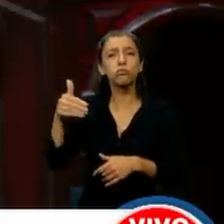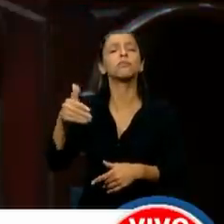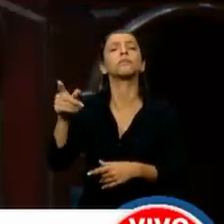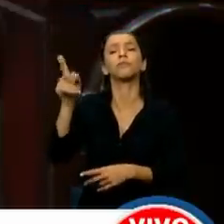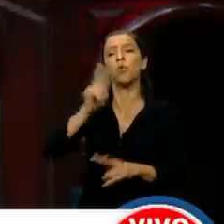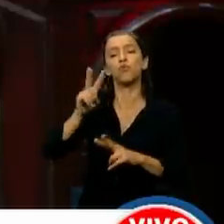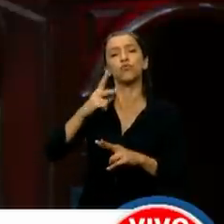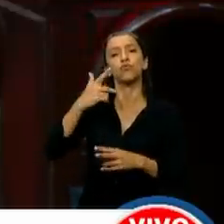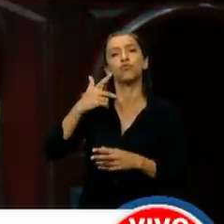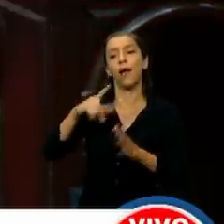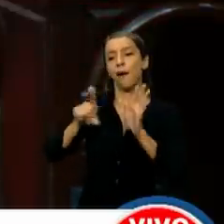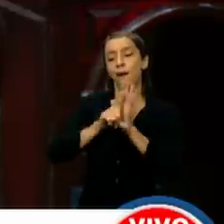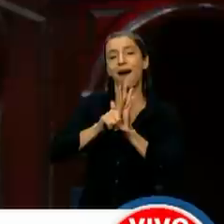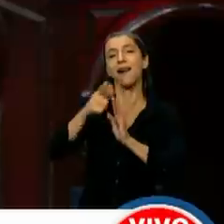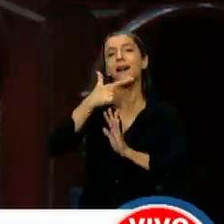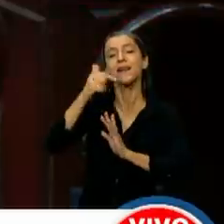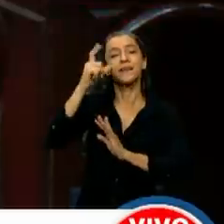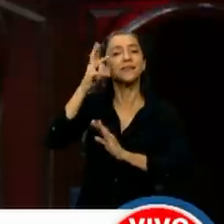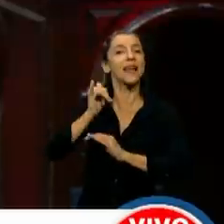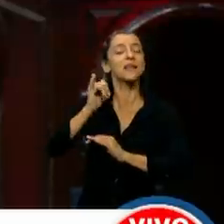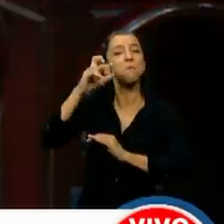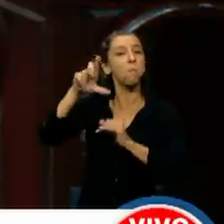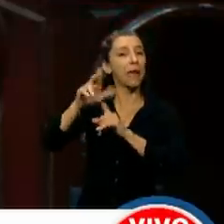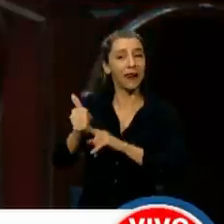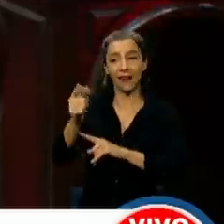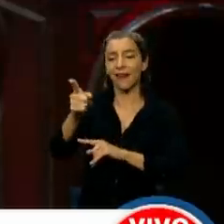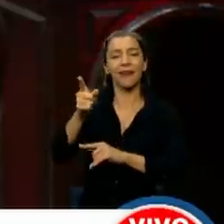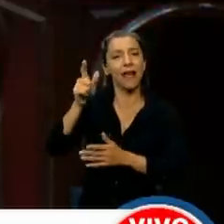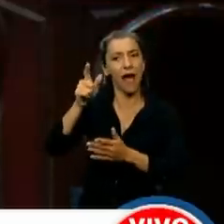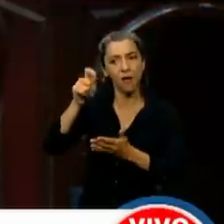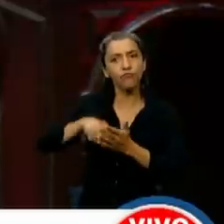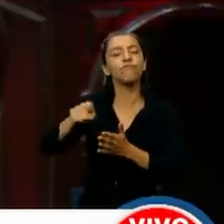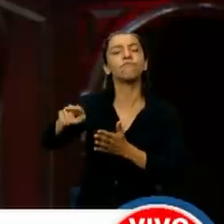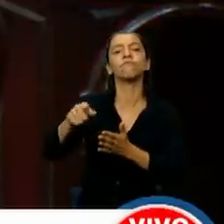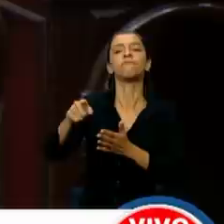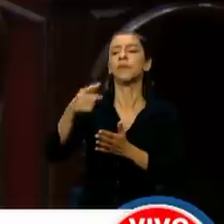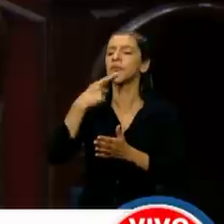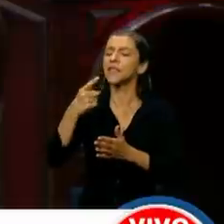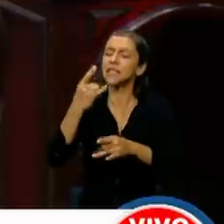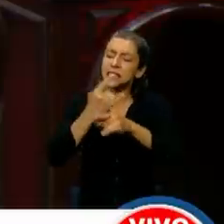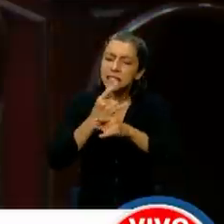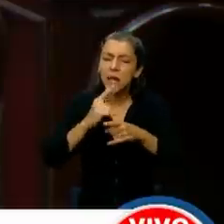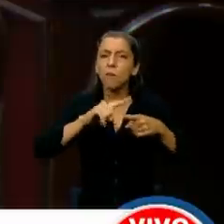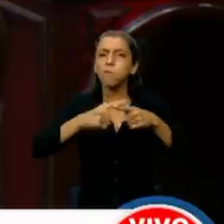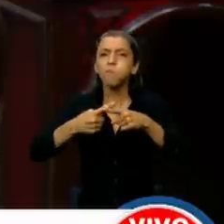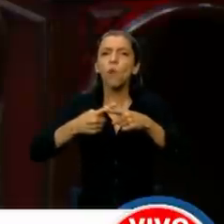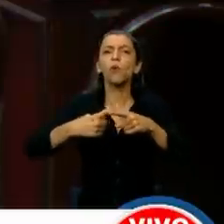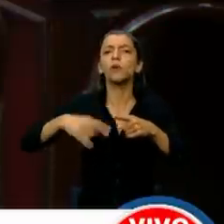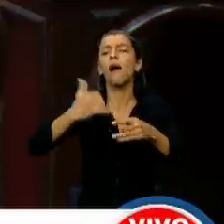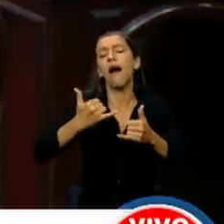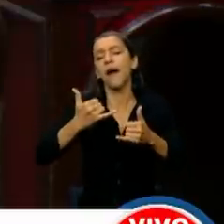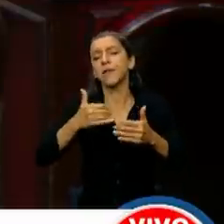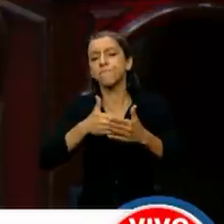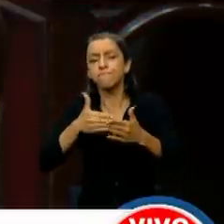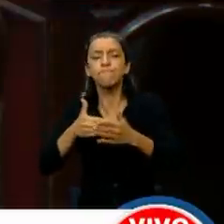autoría intelectual la ley se despeña decía que la política es siempre una opción entre dificultades ante esa